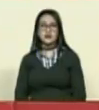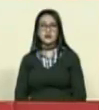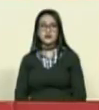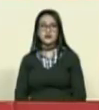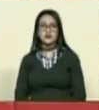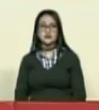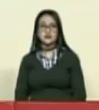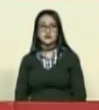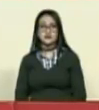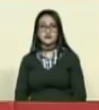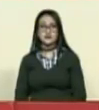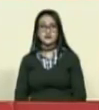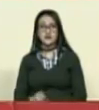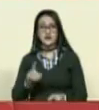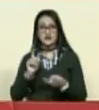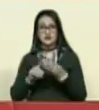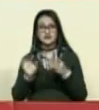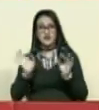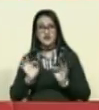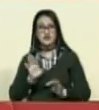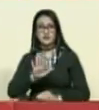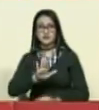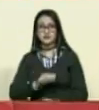Socialismo territorial, la tercera dimensión.